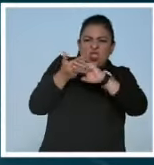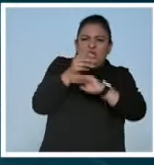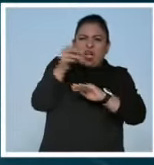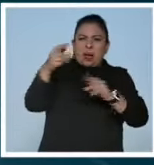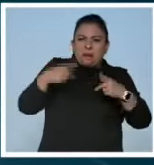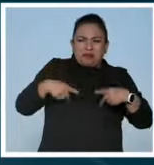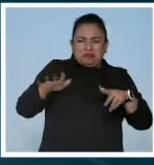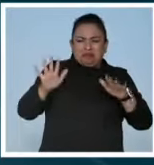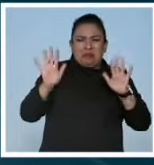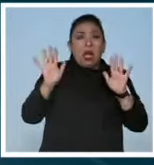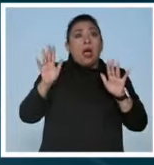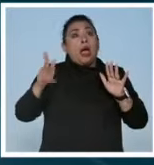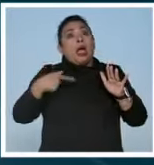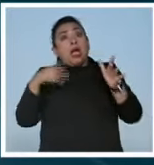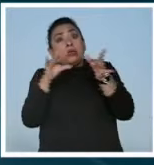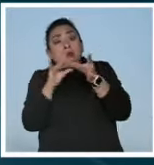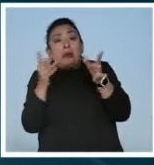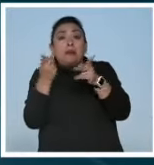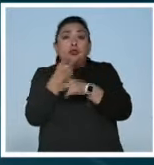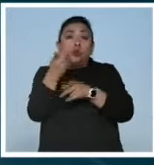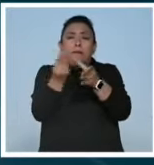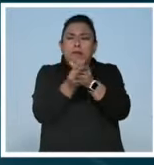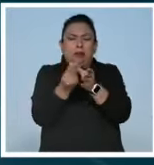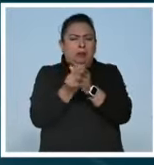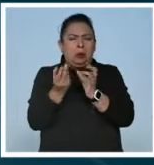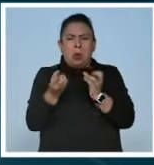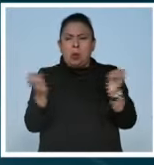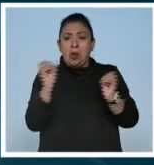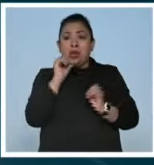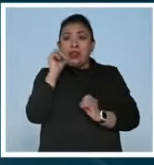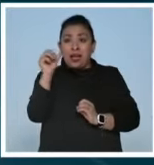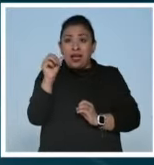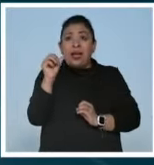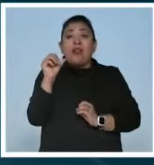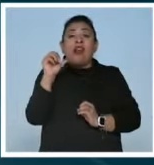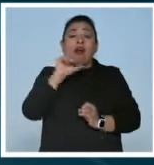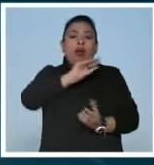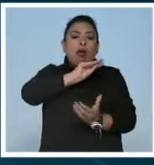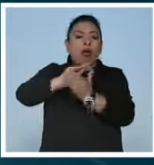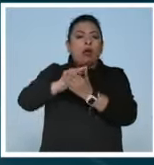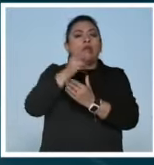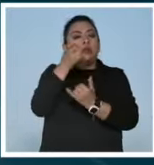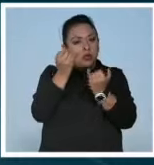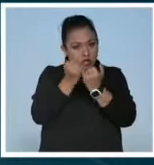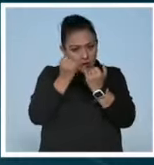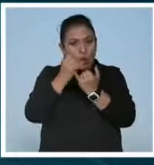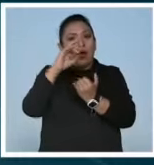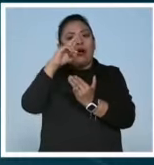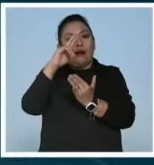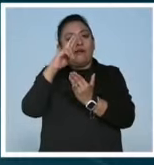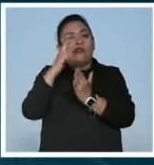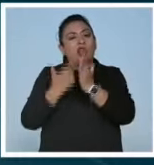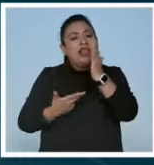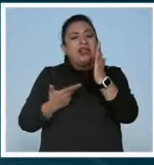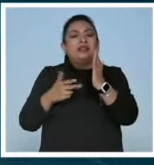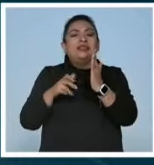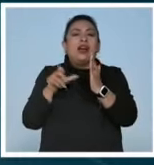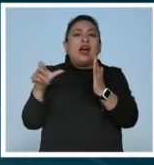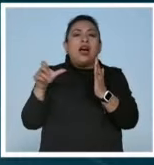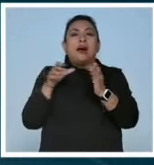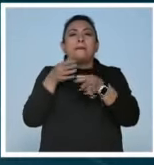la víctima. No nos cuentan los detalles de su vida privada. La invisibilización es otra ramificación de la violencia mediática. Cuando